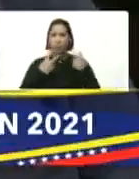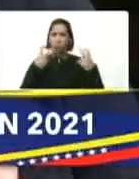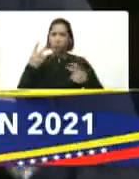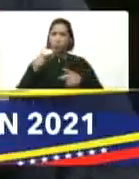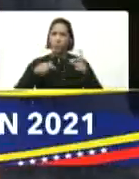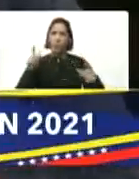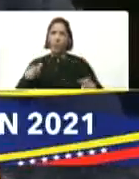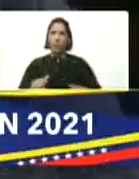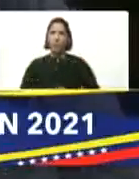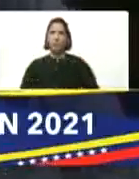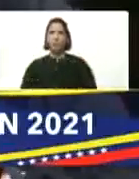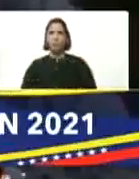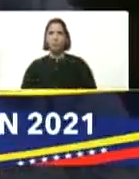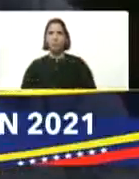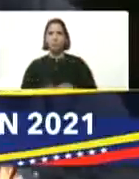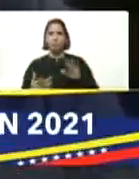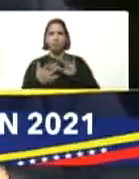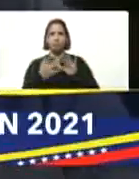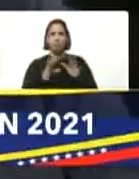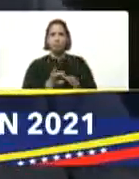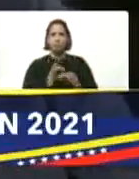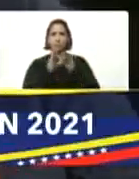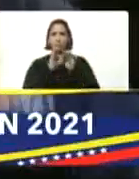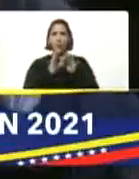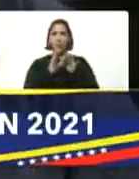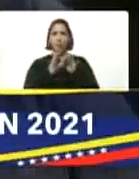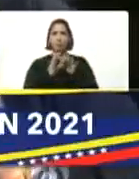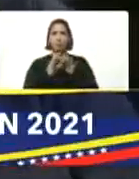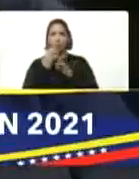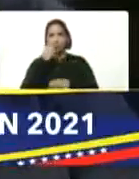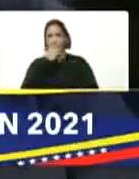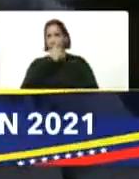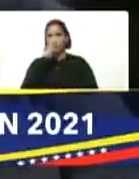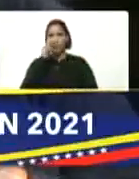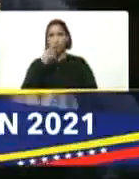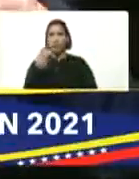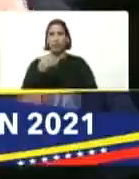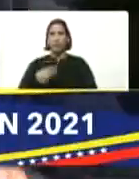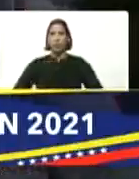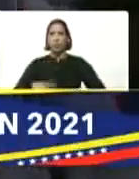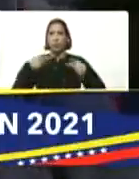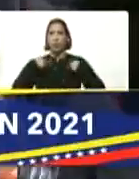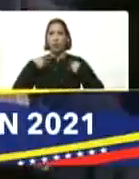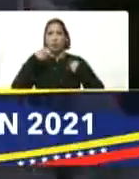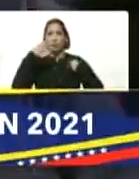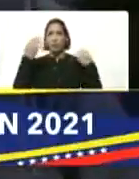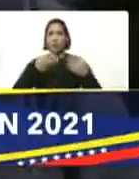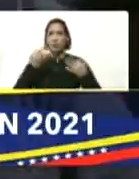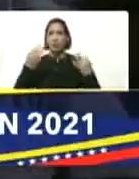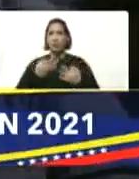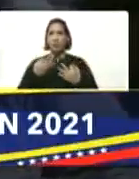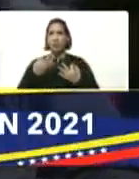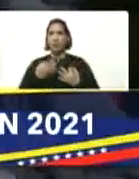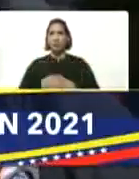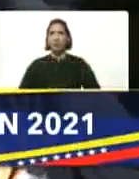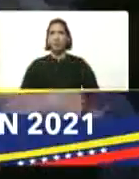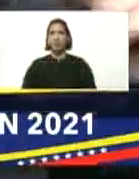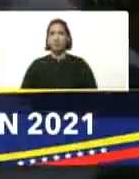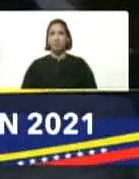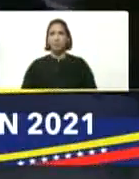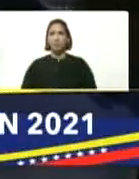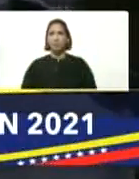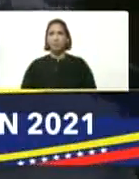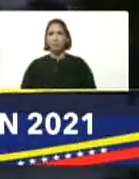a gente y vinculándose desde el punto de vista más humano. Esa realidad del Chávez joven,